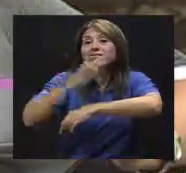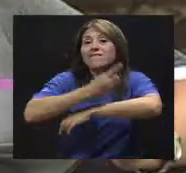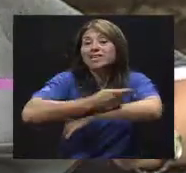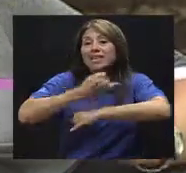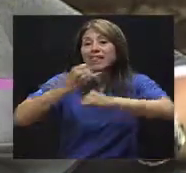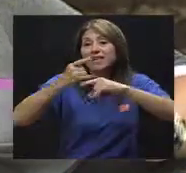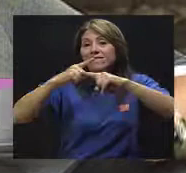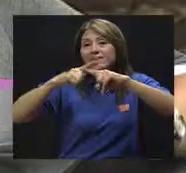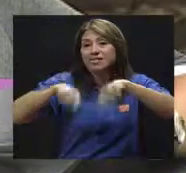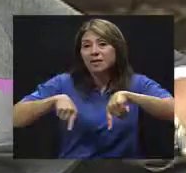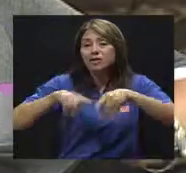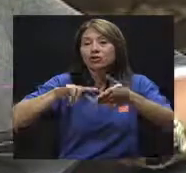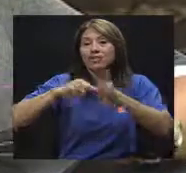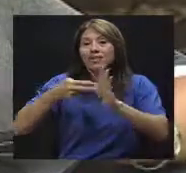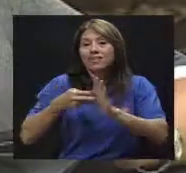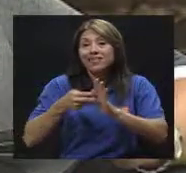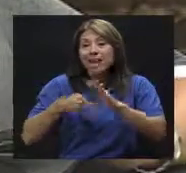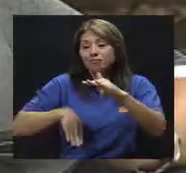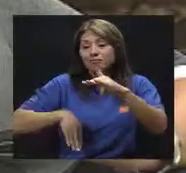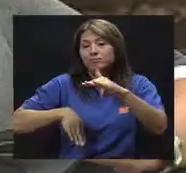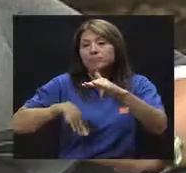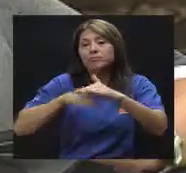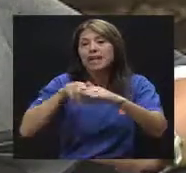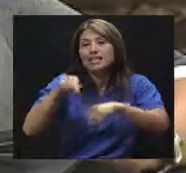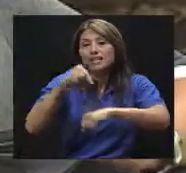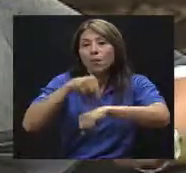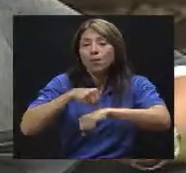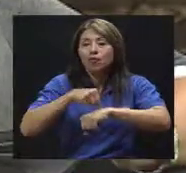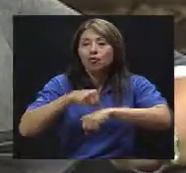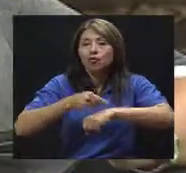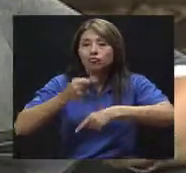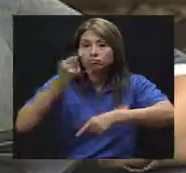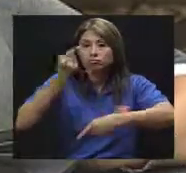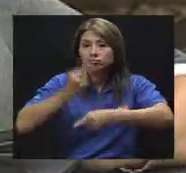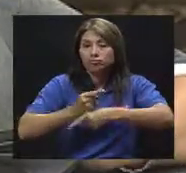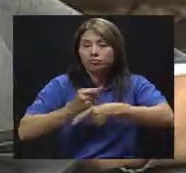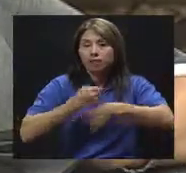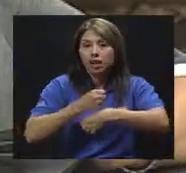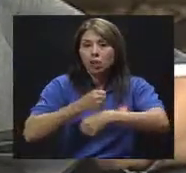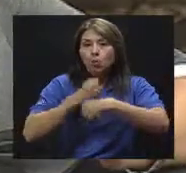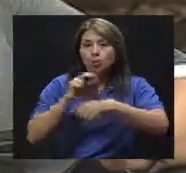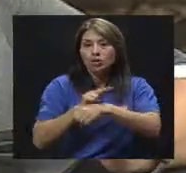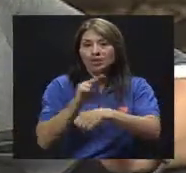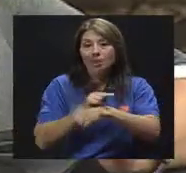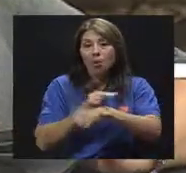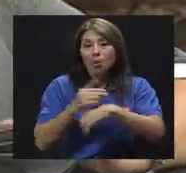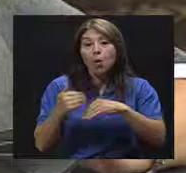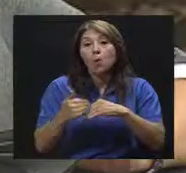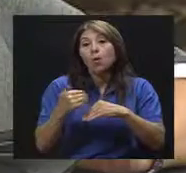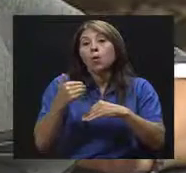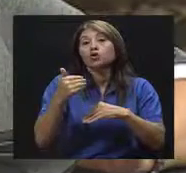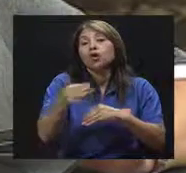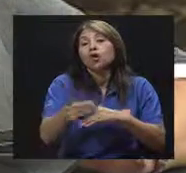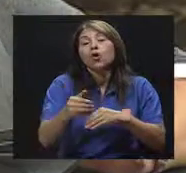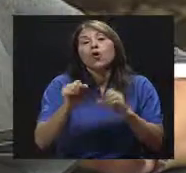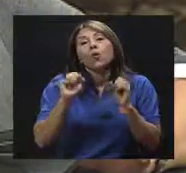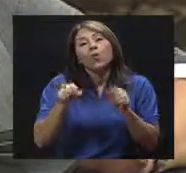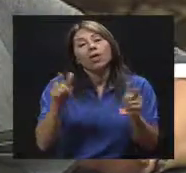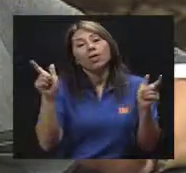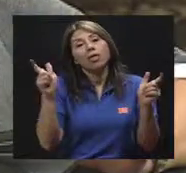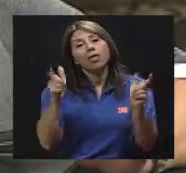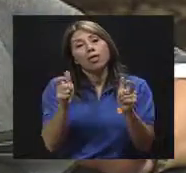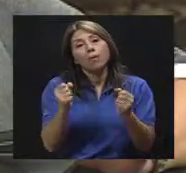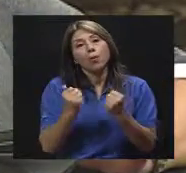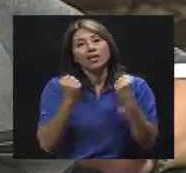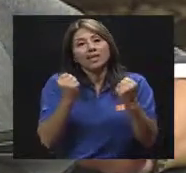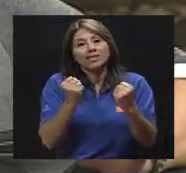es efectivo y seguro utilizarlo. ¿Por qué? Porque posterior a eso puede perder su potencia, usualmente en un